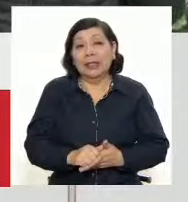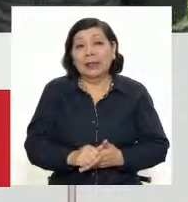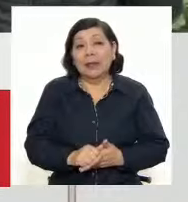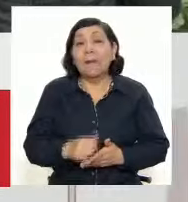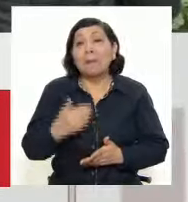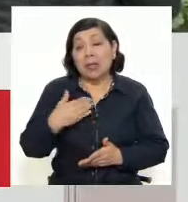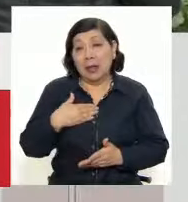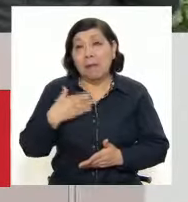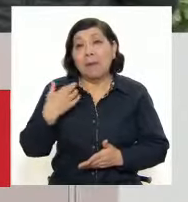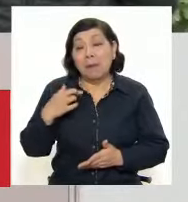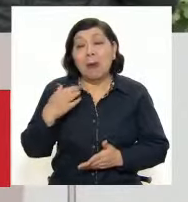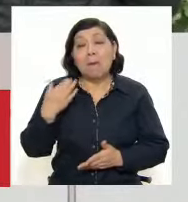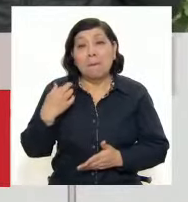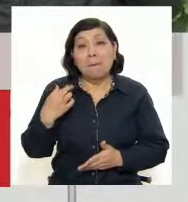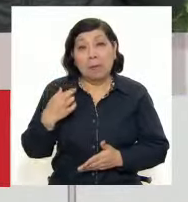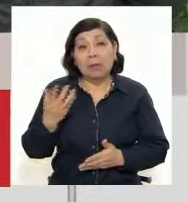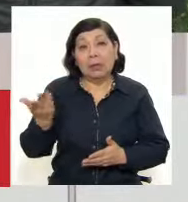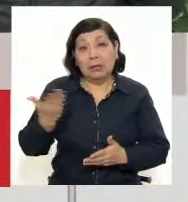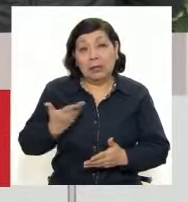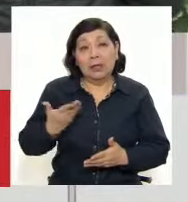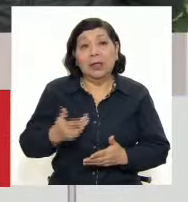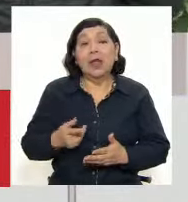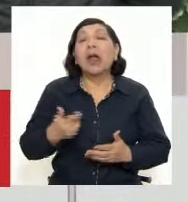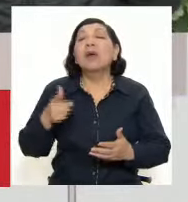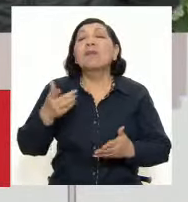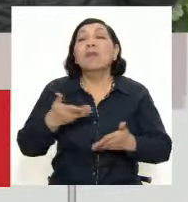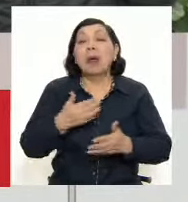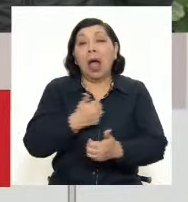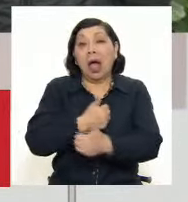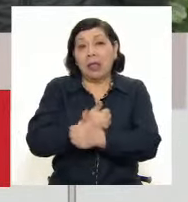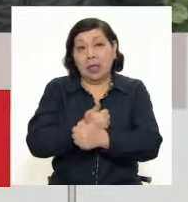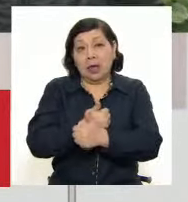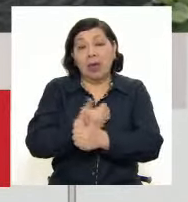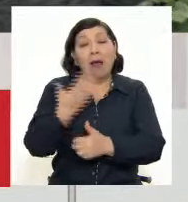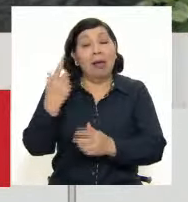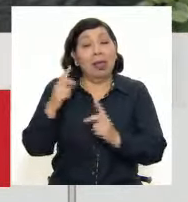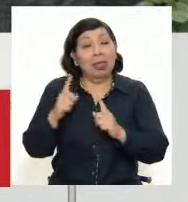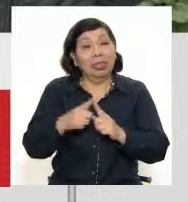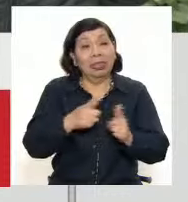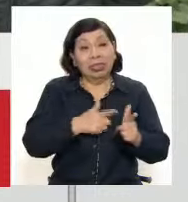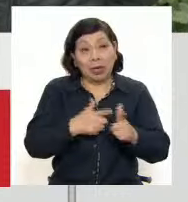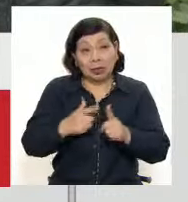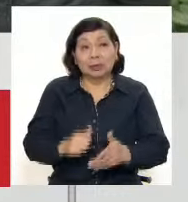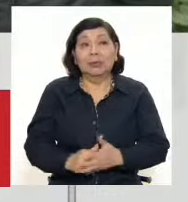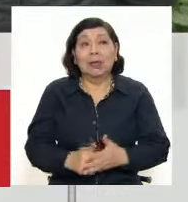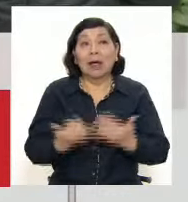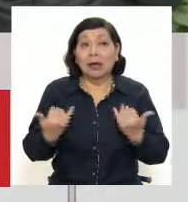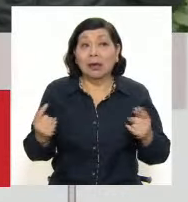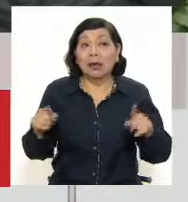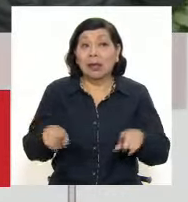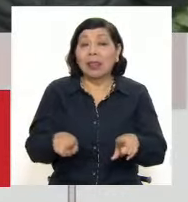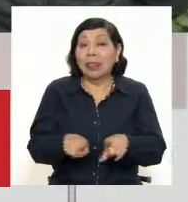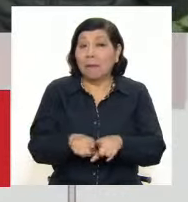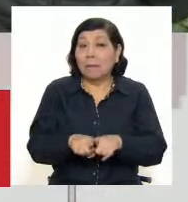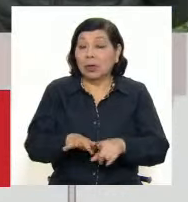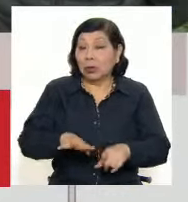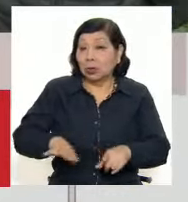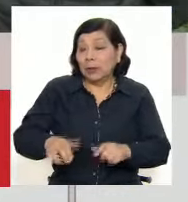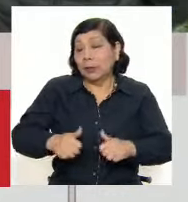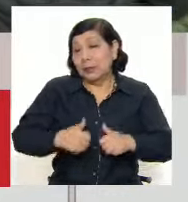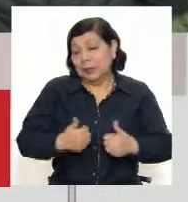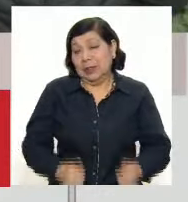por mis padres, que ellos sí vienen, ellos son de Ayacucho, vivieron el tema del terrorismo y aquí también todo lo que